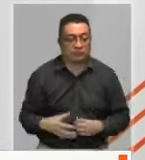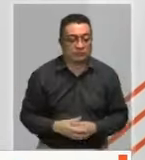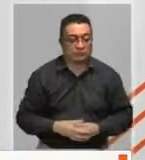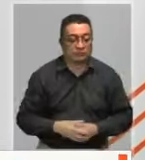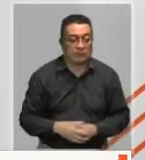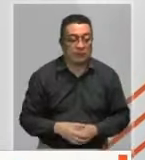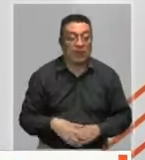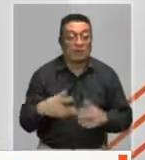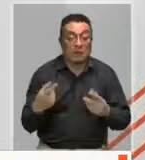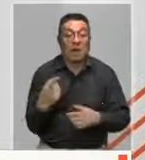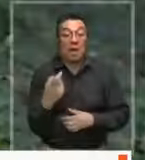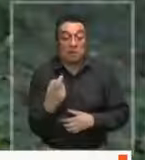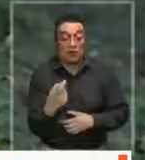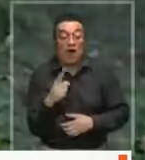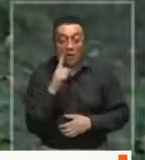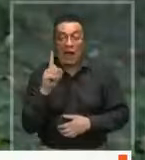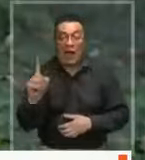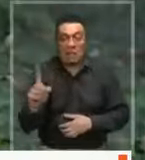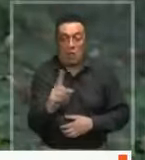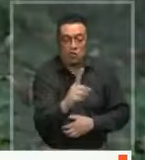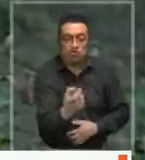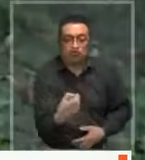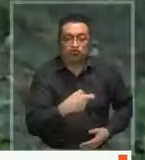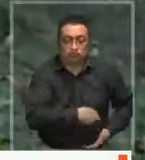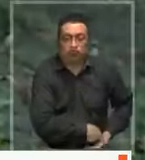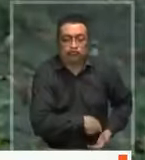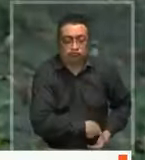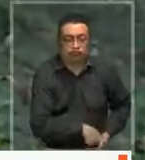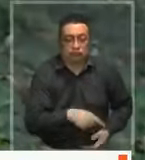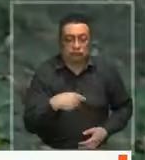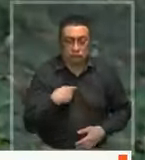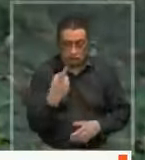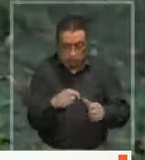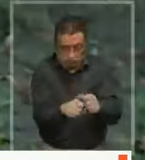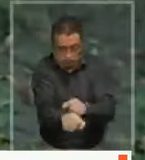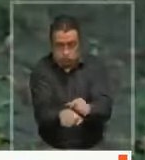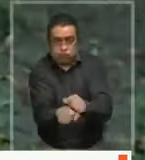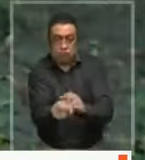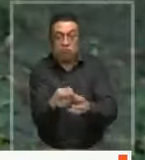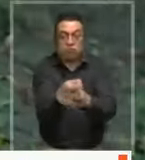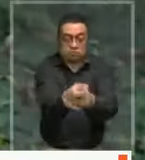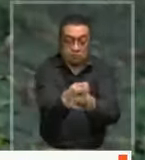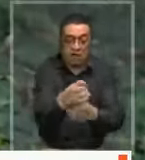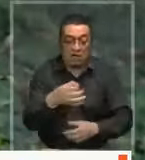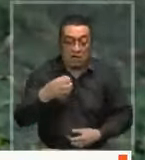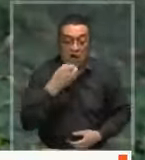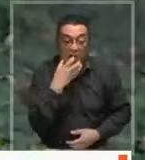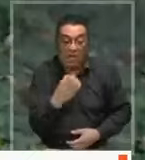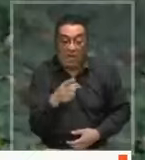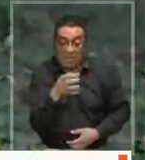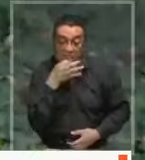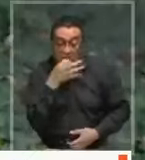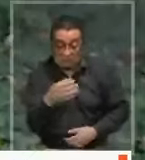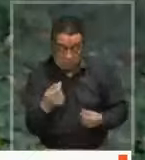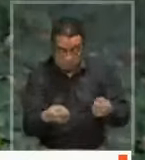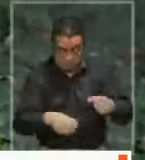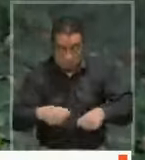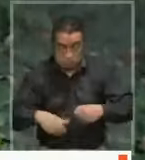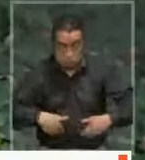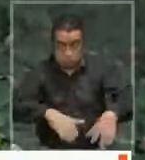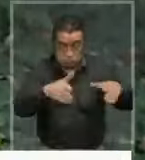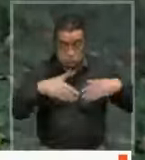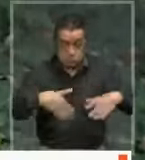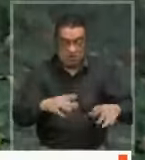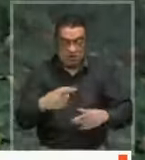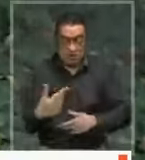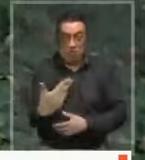Cargaron las pistolas, cada uno tenía una pistola, y la cargaron frente a nosotros y nos gritaron que les entregáramos las cosas y